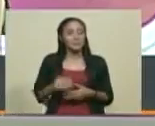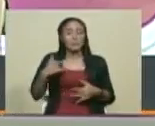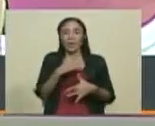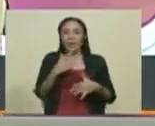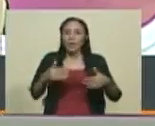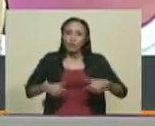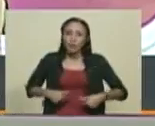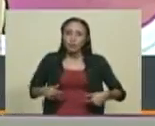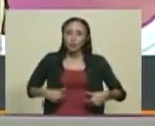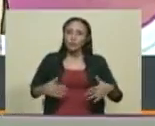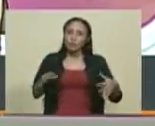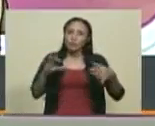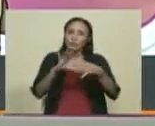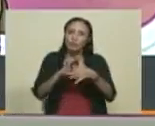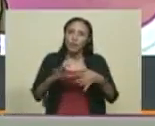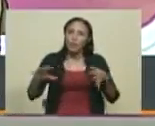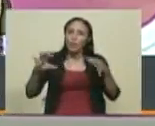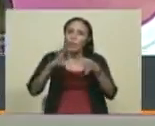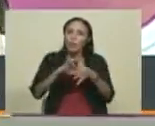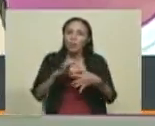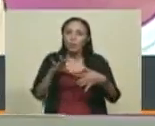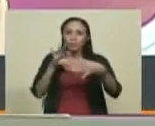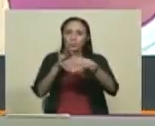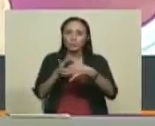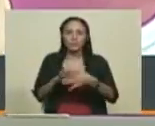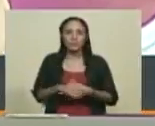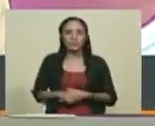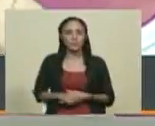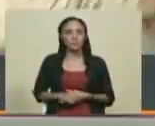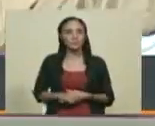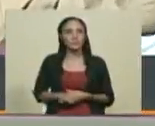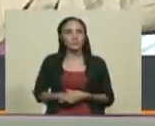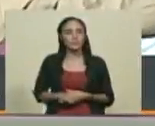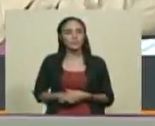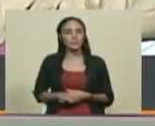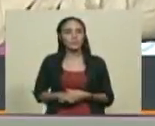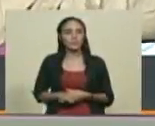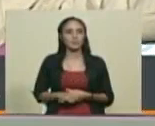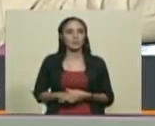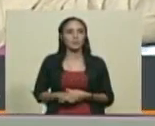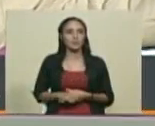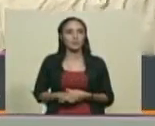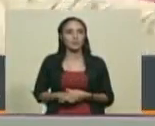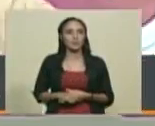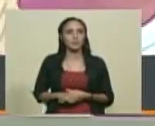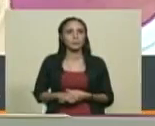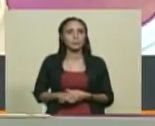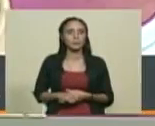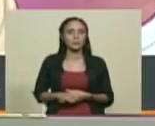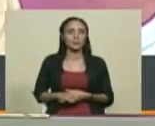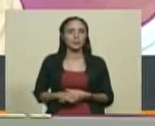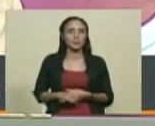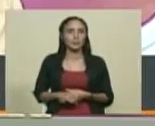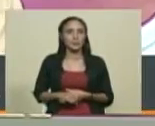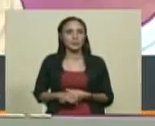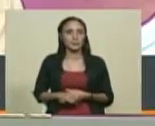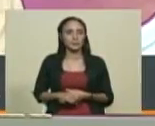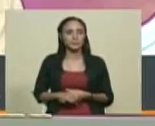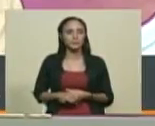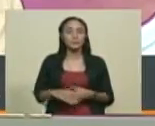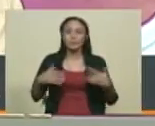encadena a toda la industria, desde el pozo petrolero recuperado,